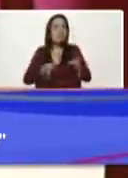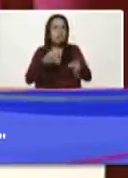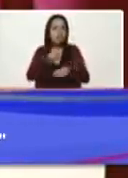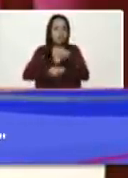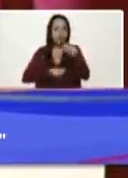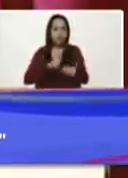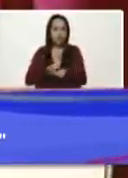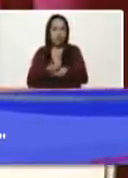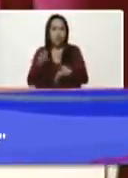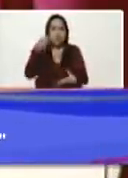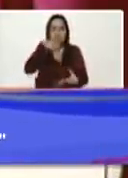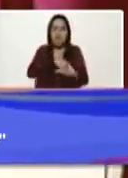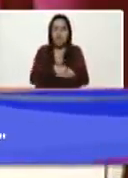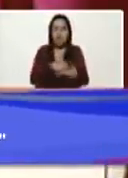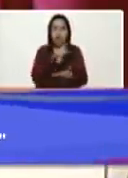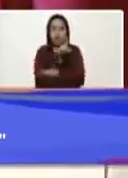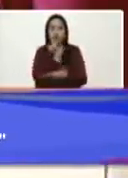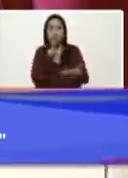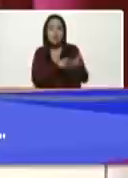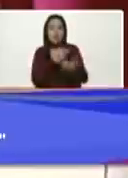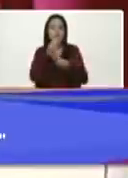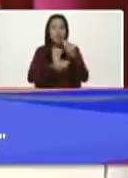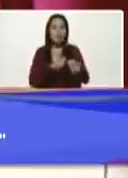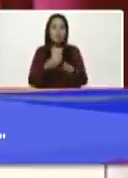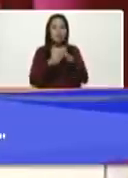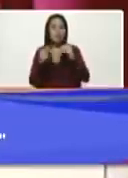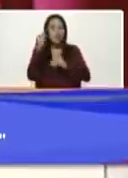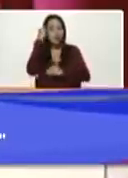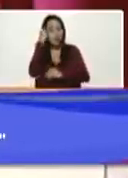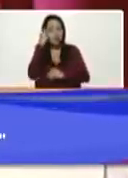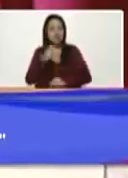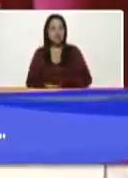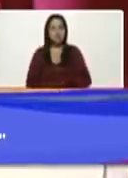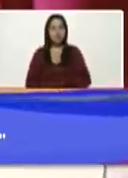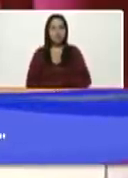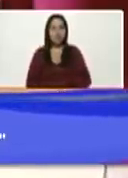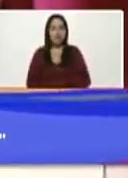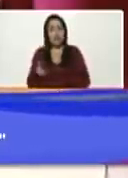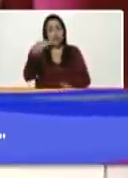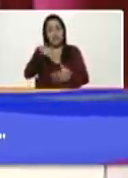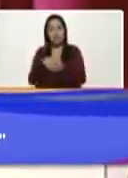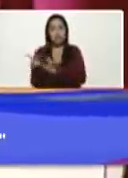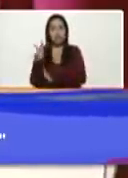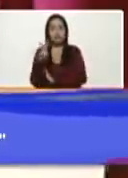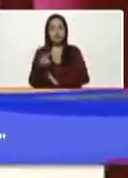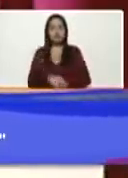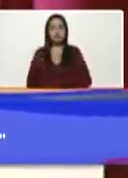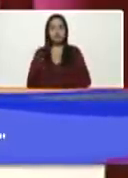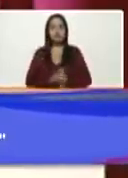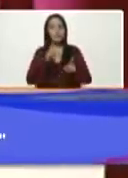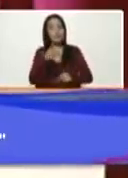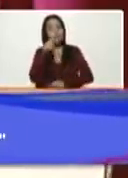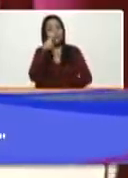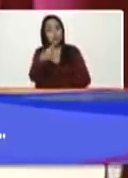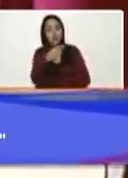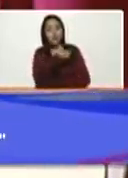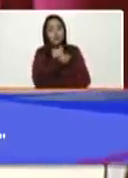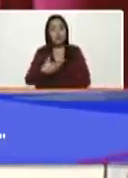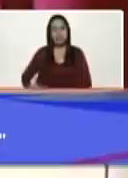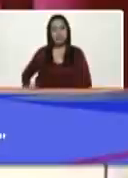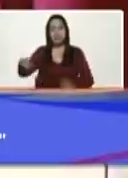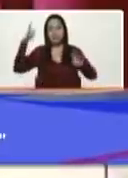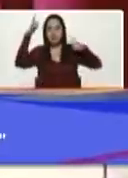enmarcados en lo concreto del hacer diario, expresándose en el territorio. Dijo también nuestro comandante